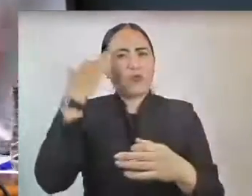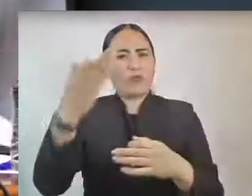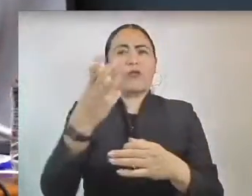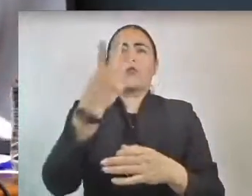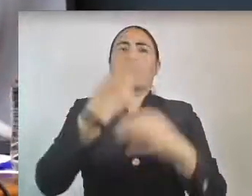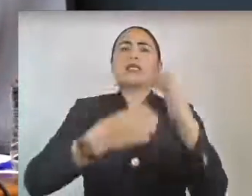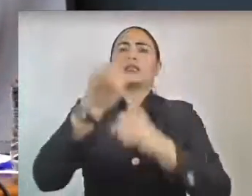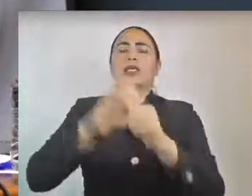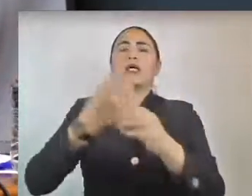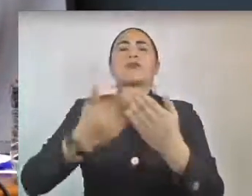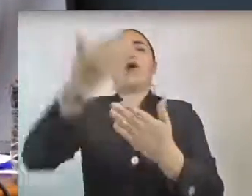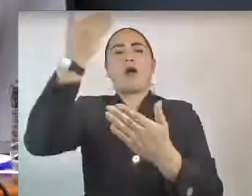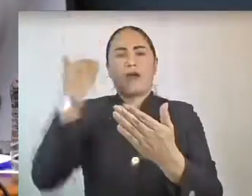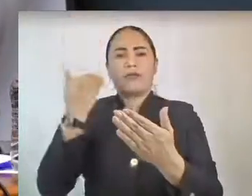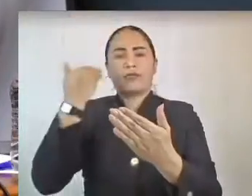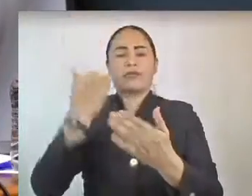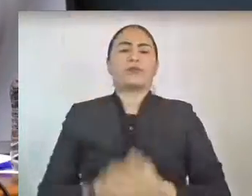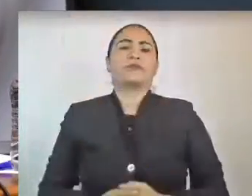años. No